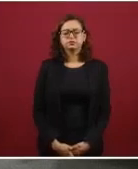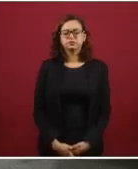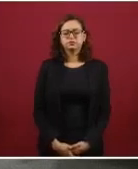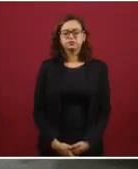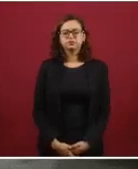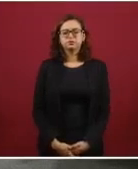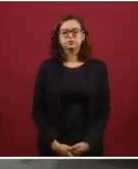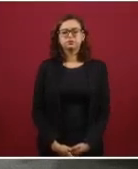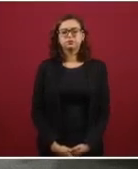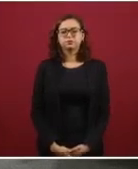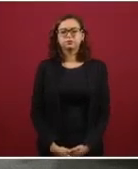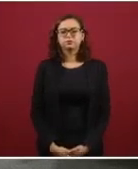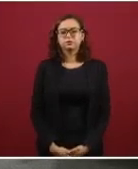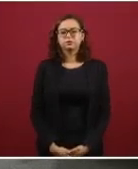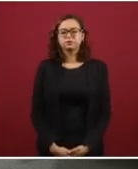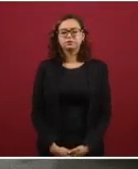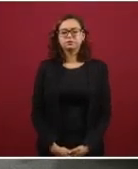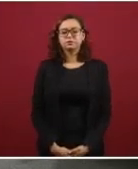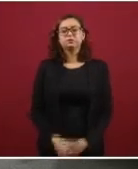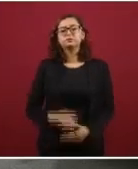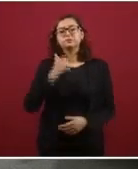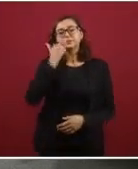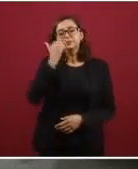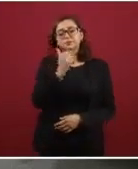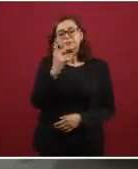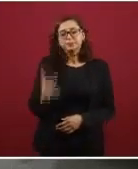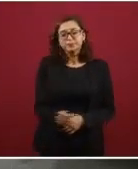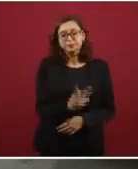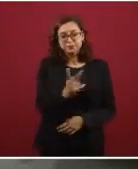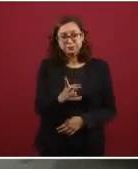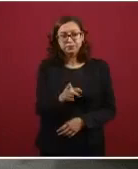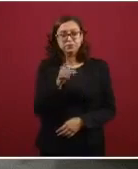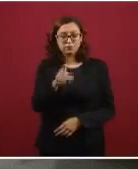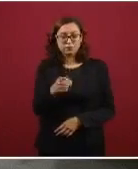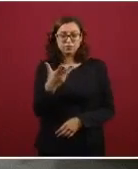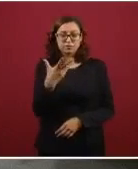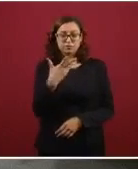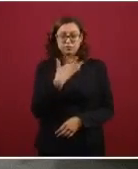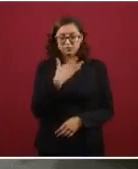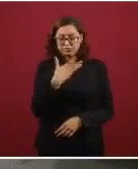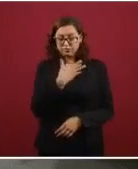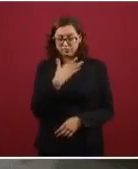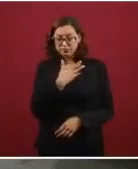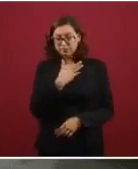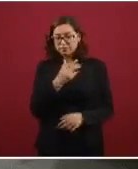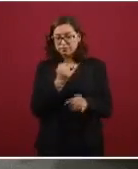En primer lugar, si tiene algún dato del sacerdote